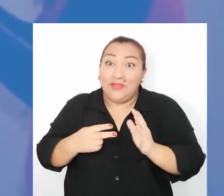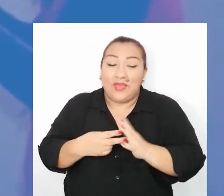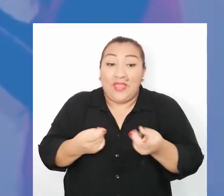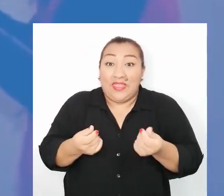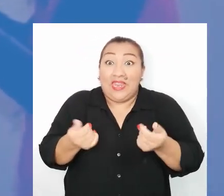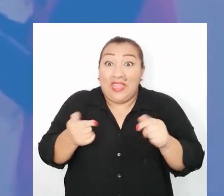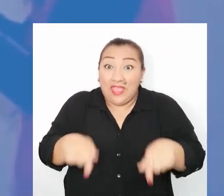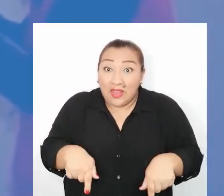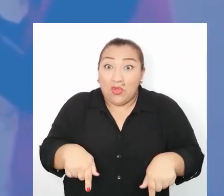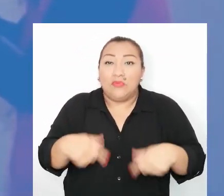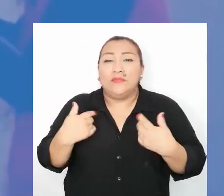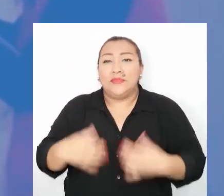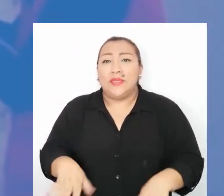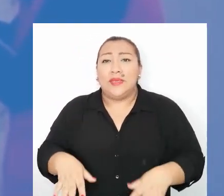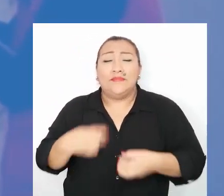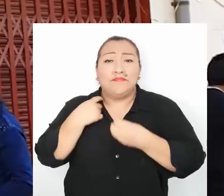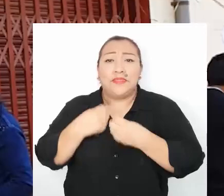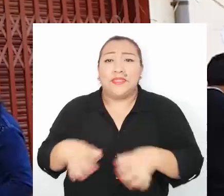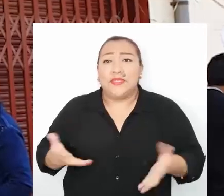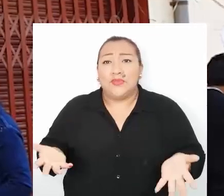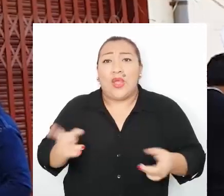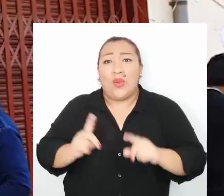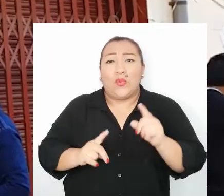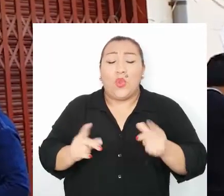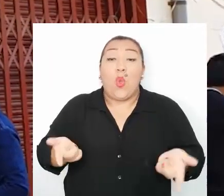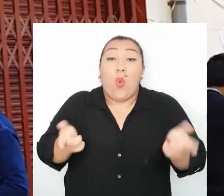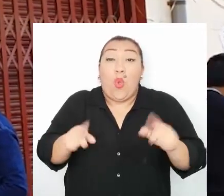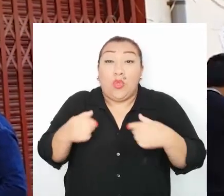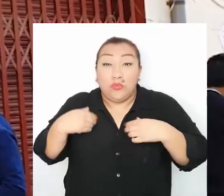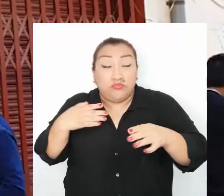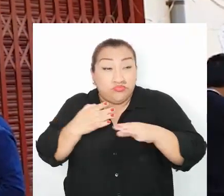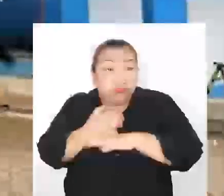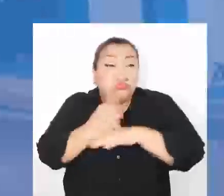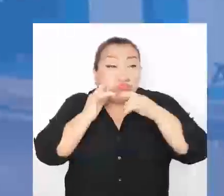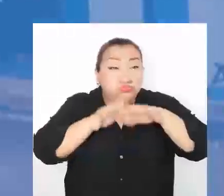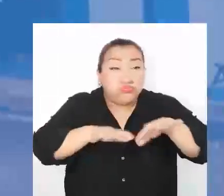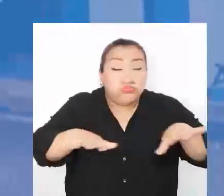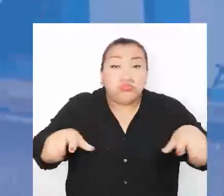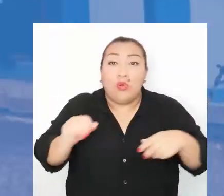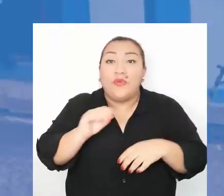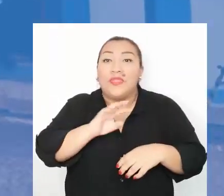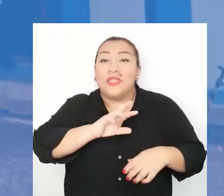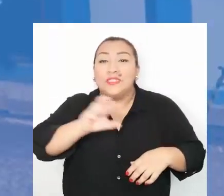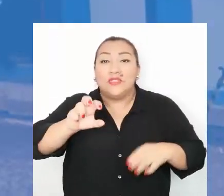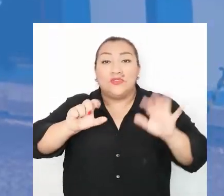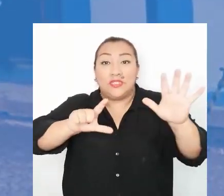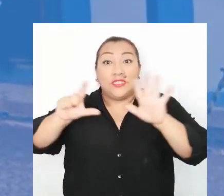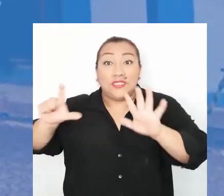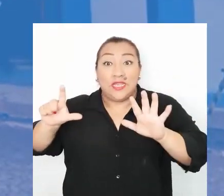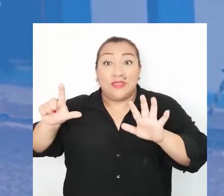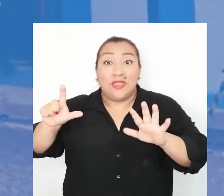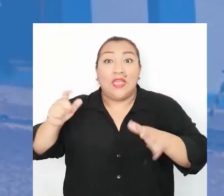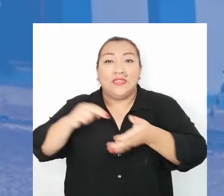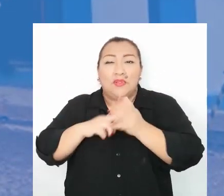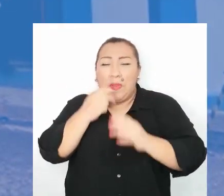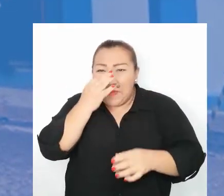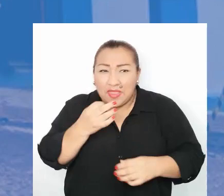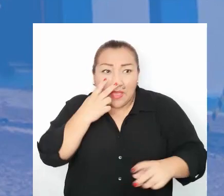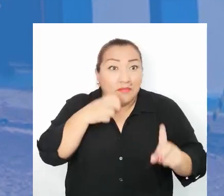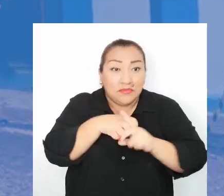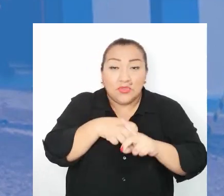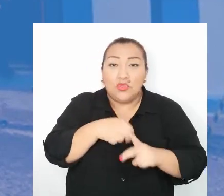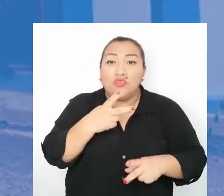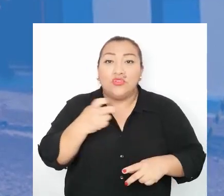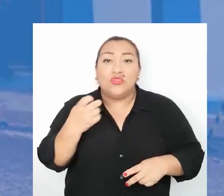es decir, dinero que ya se ha perdido. Durante el megaoperativo revelamos 367 hechos irregulares cometidos